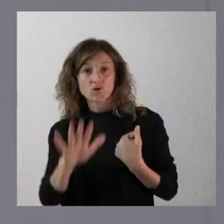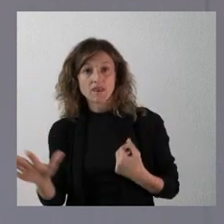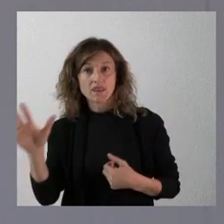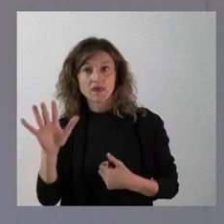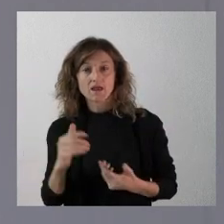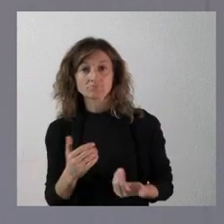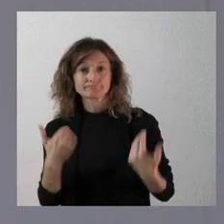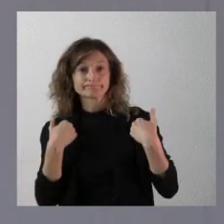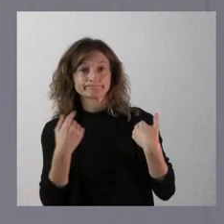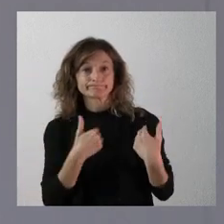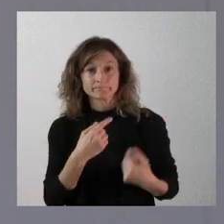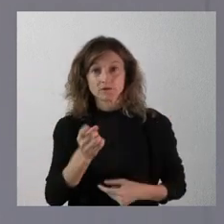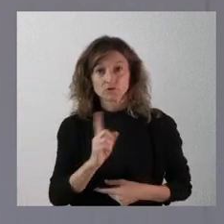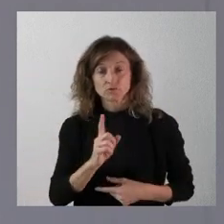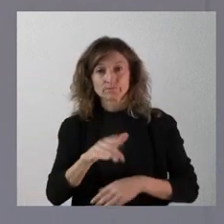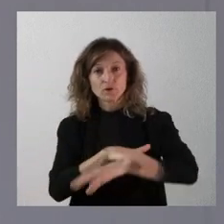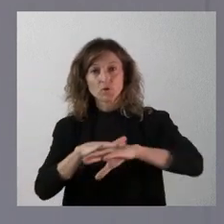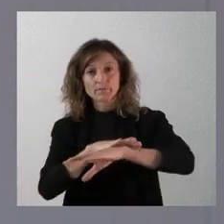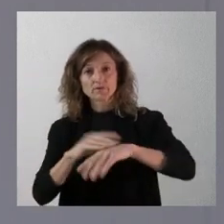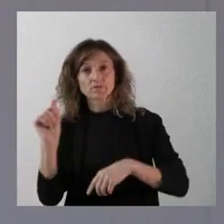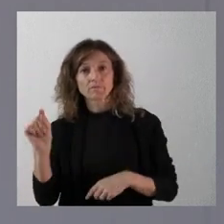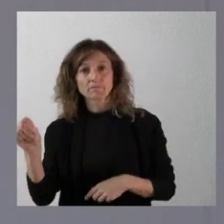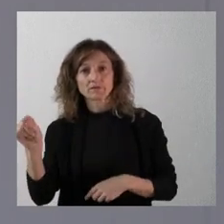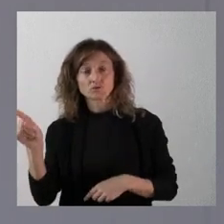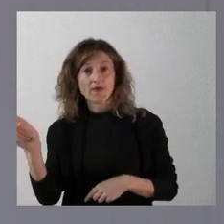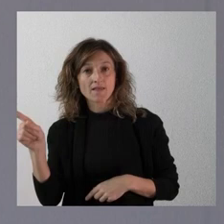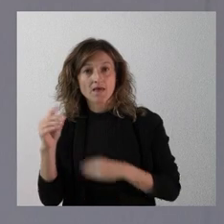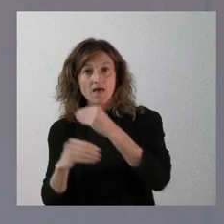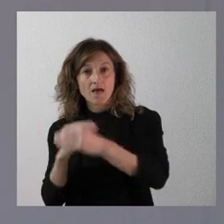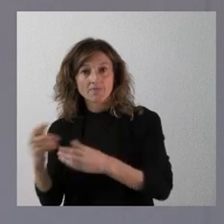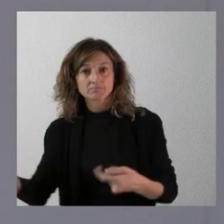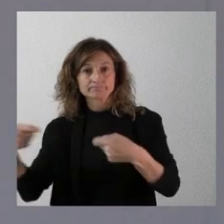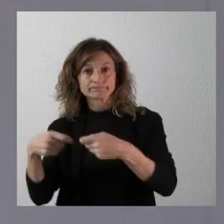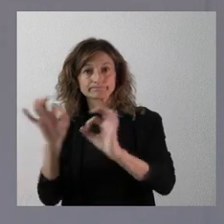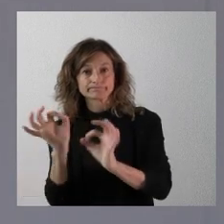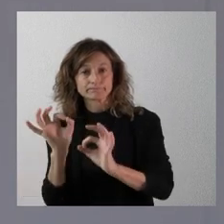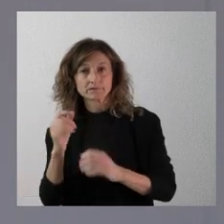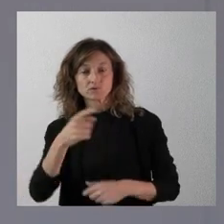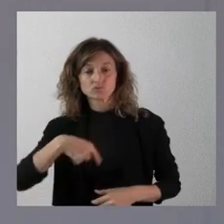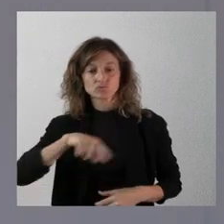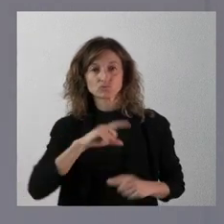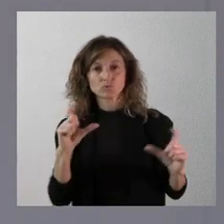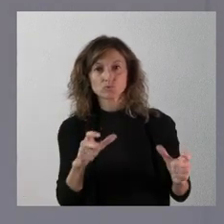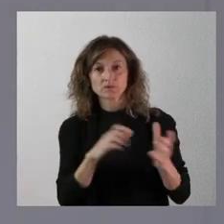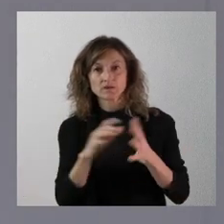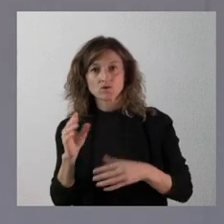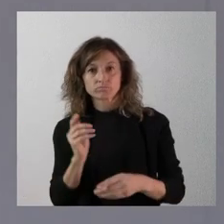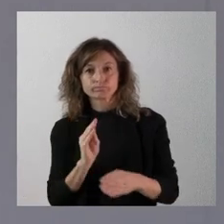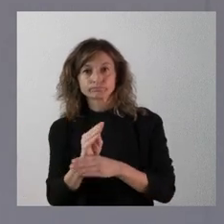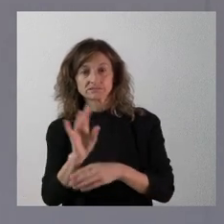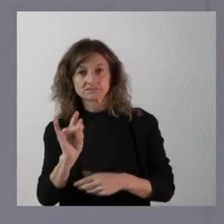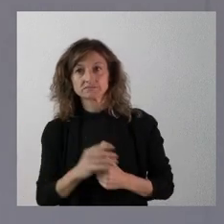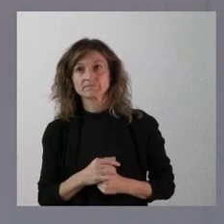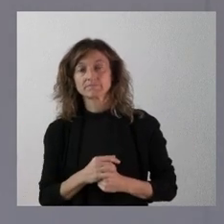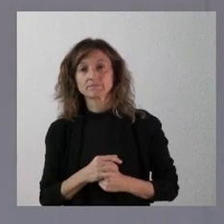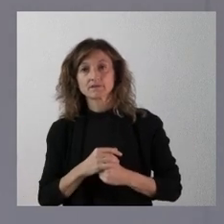no ser competencia nuestra y a pesar de que el gobierno de momento ha decidido no realizar aportación alguna sí que lo hacemos desde la junta de Castilla y león somos